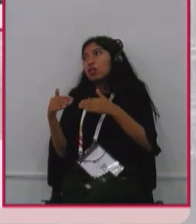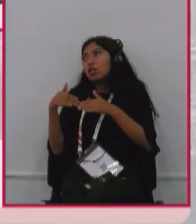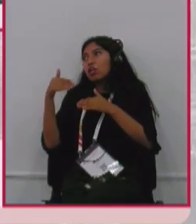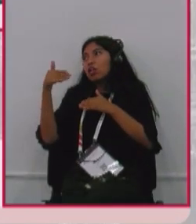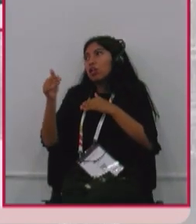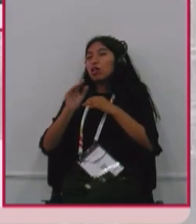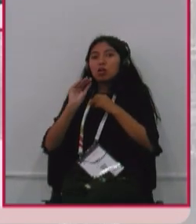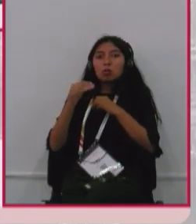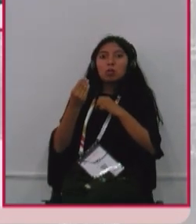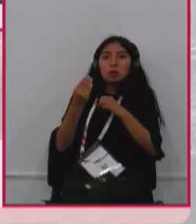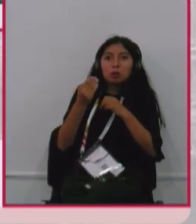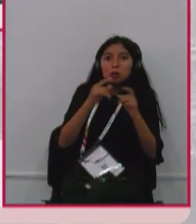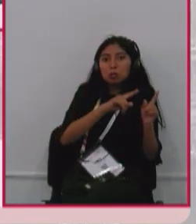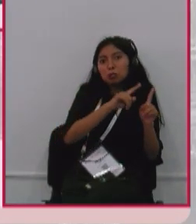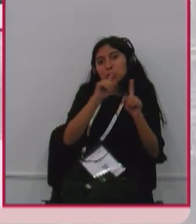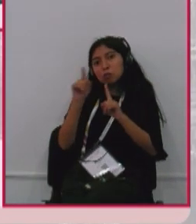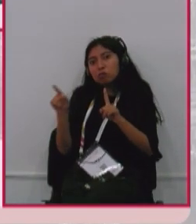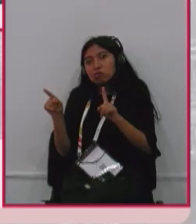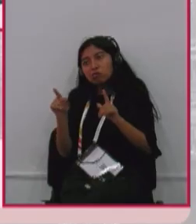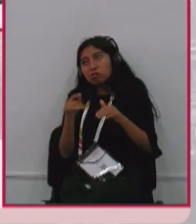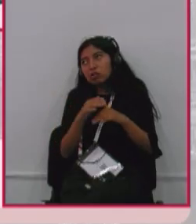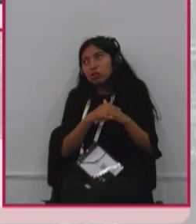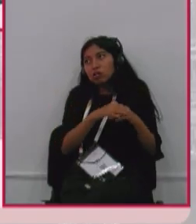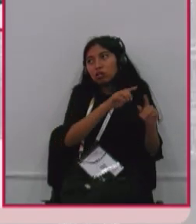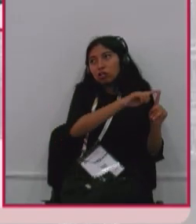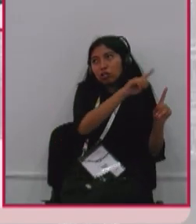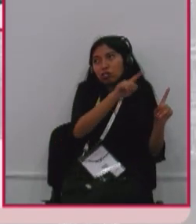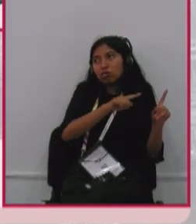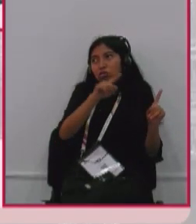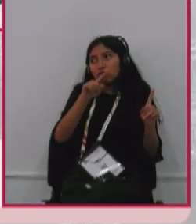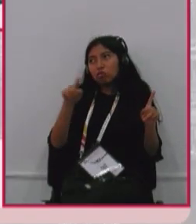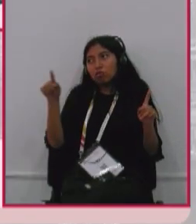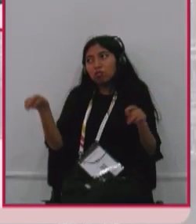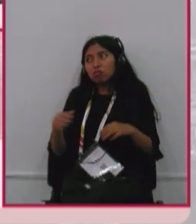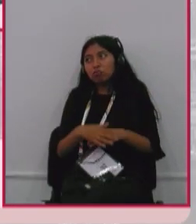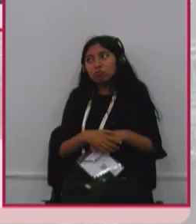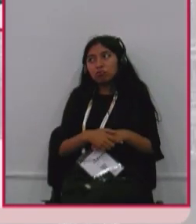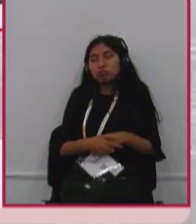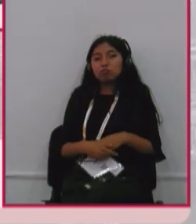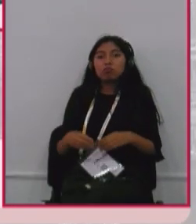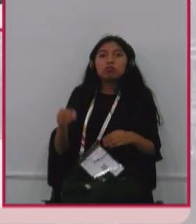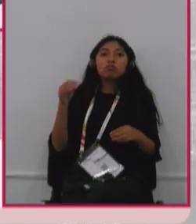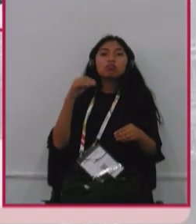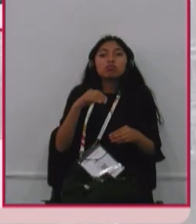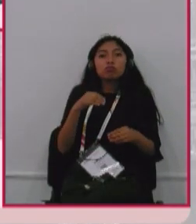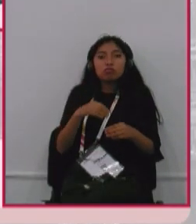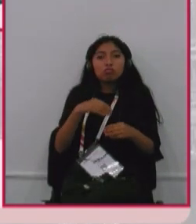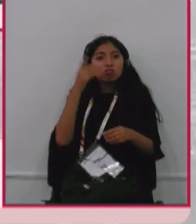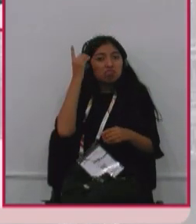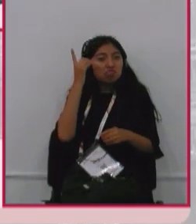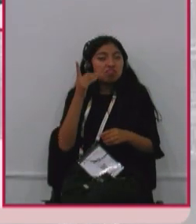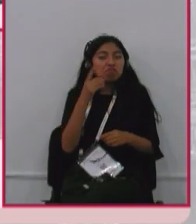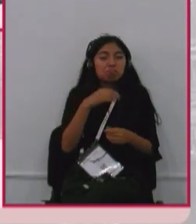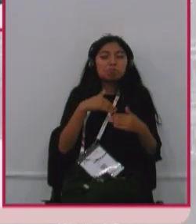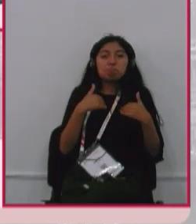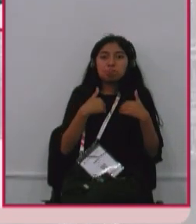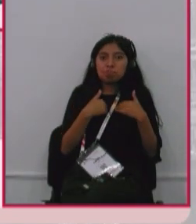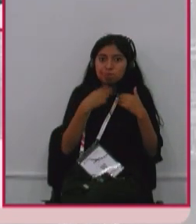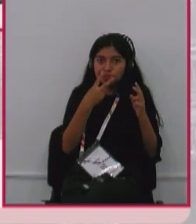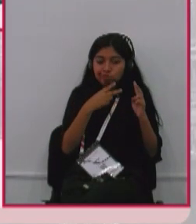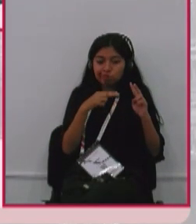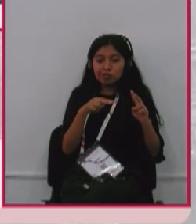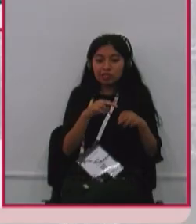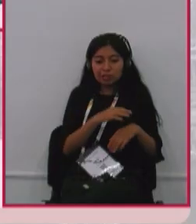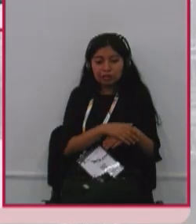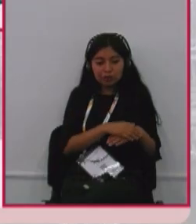qué tienen que pasar por un raffer, por un scavenger, un cleaner? Entonces, ese es el concepto que desarrollamos nosotros, celdas que sacan las